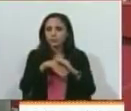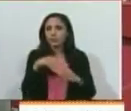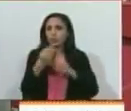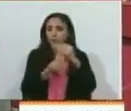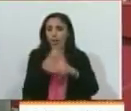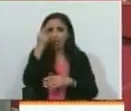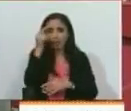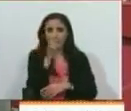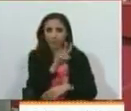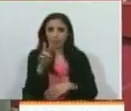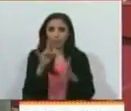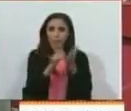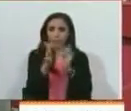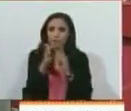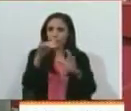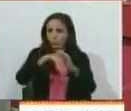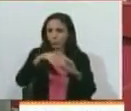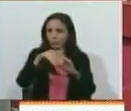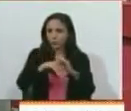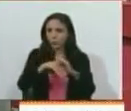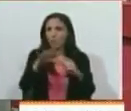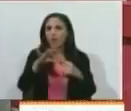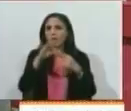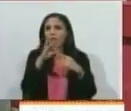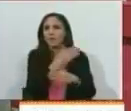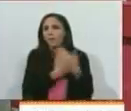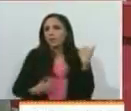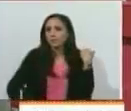fijadas para el 22 de abril, pero nosotros